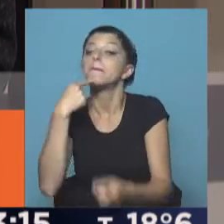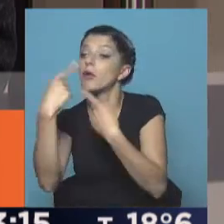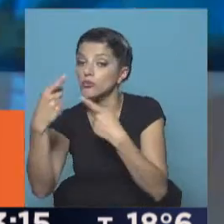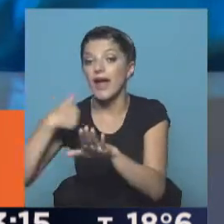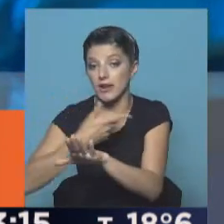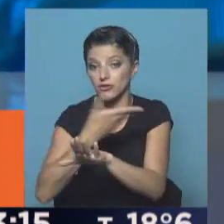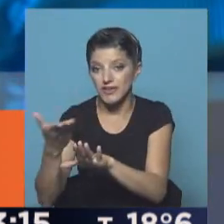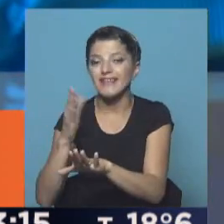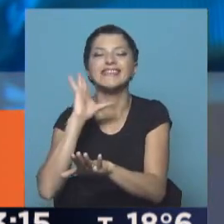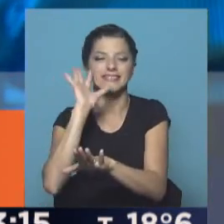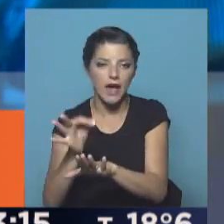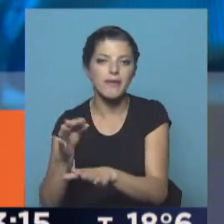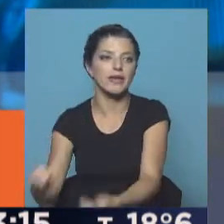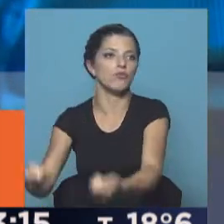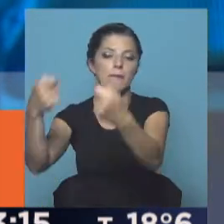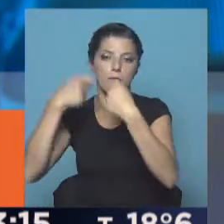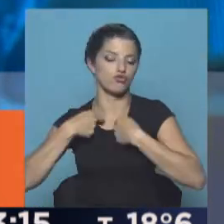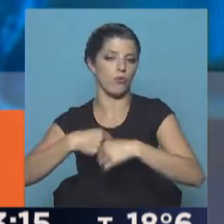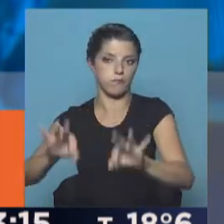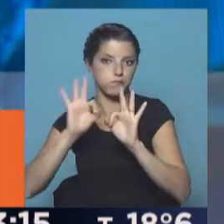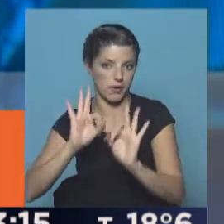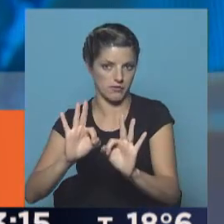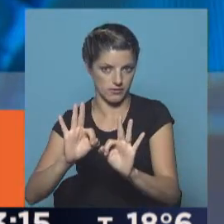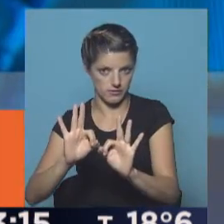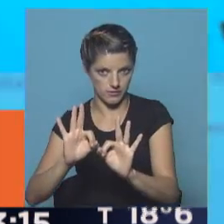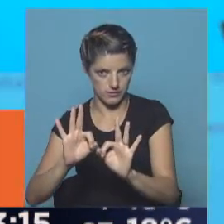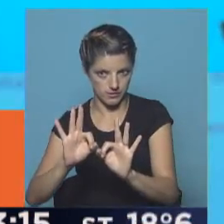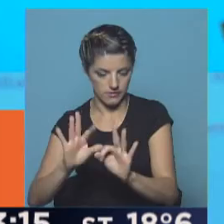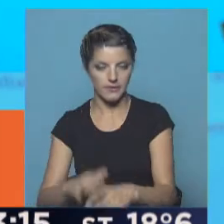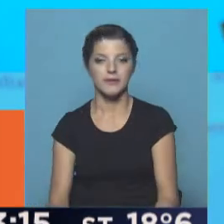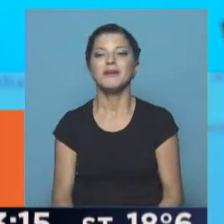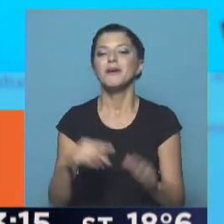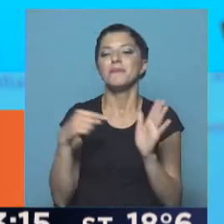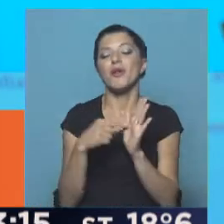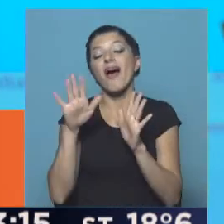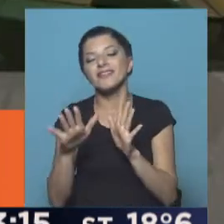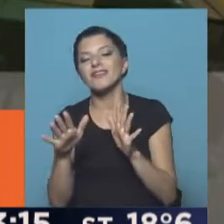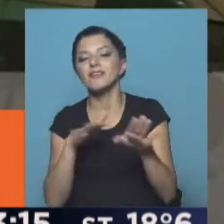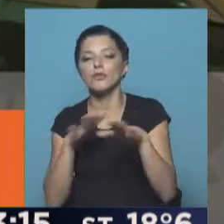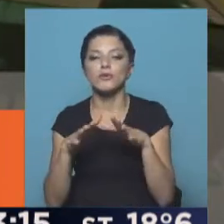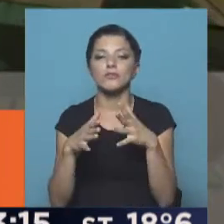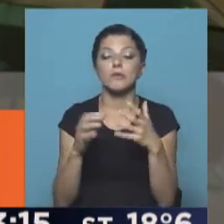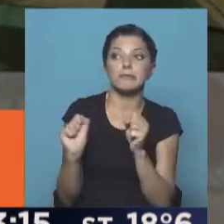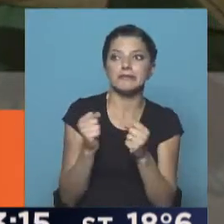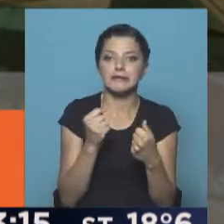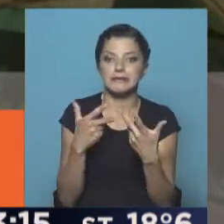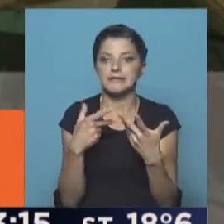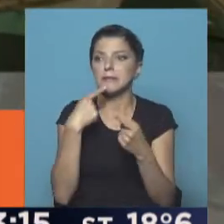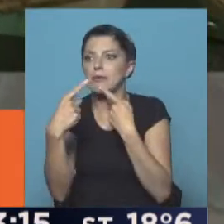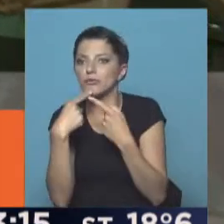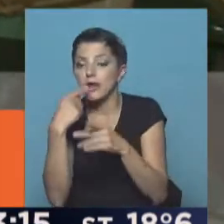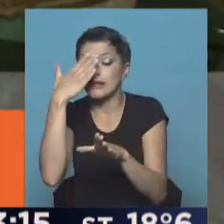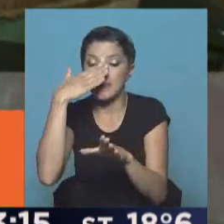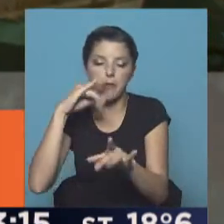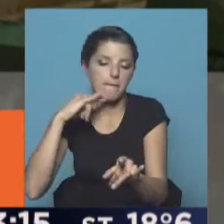apoyo muy cómodo como para refrendar la decisión, ¿no? Si no, exponerse ese riesgo, hacerlo de modo temerario, puede salir mal, como le